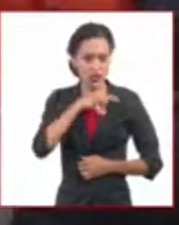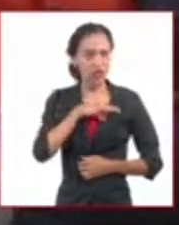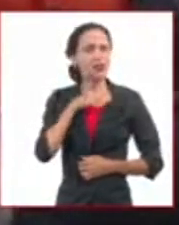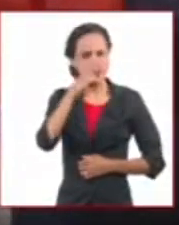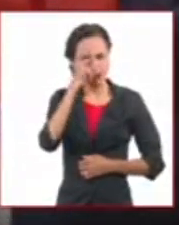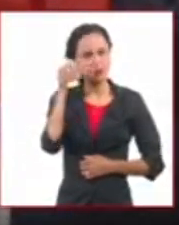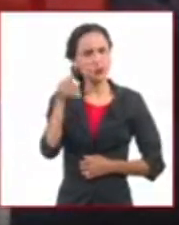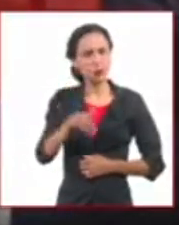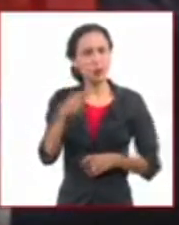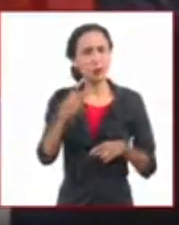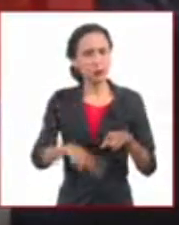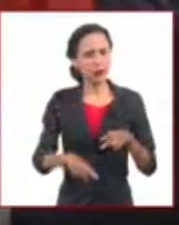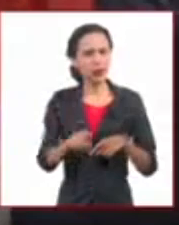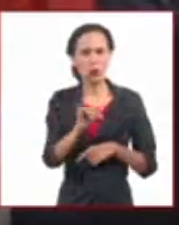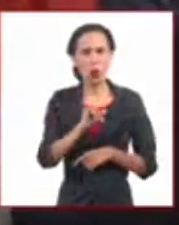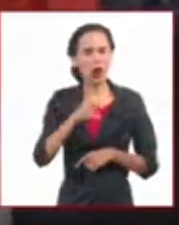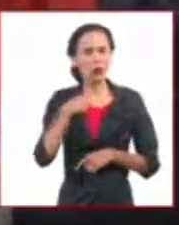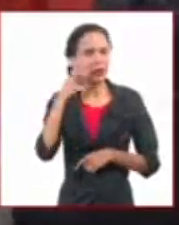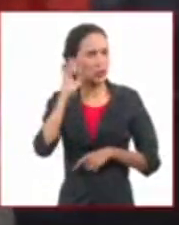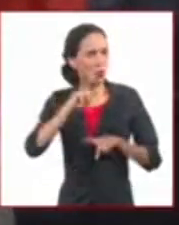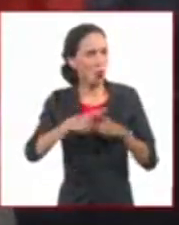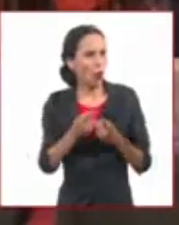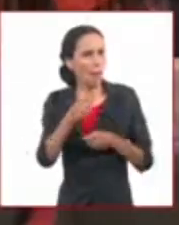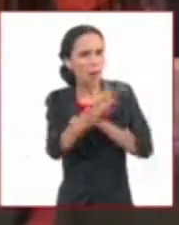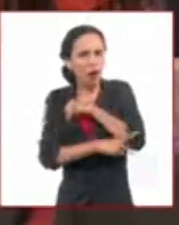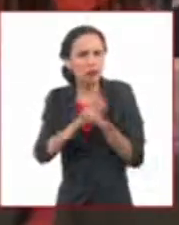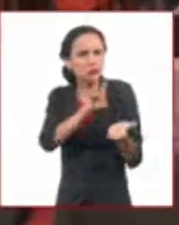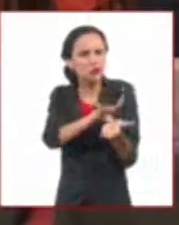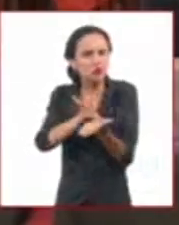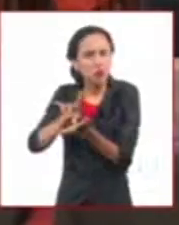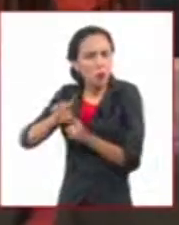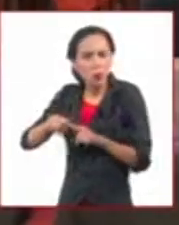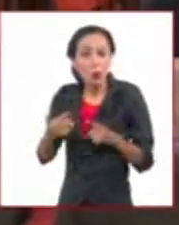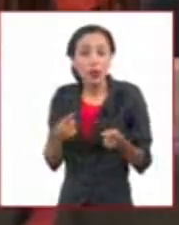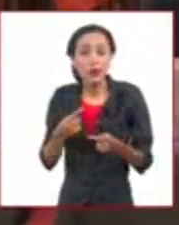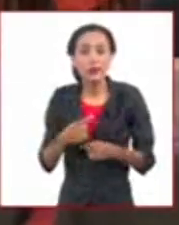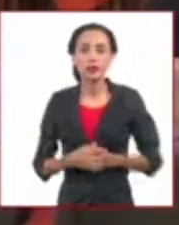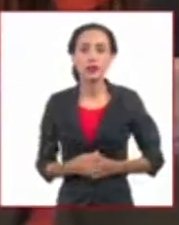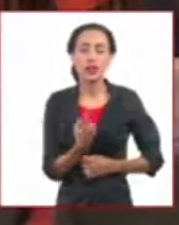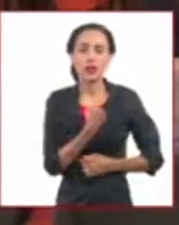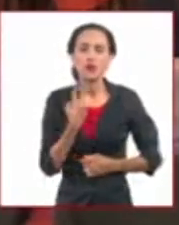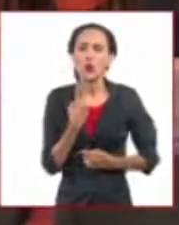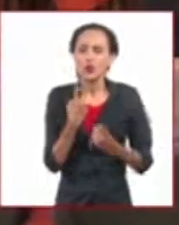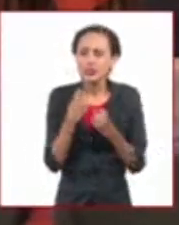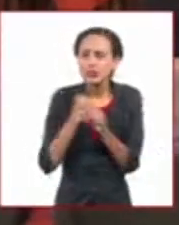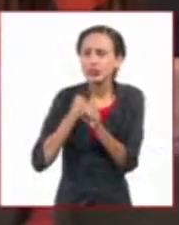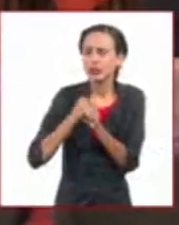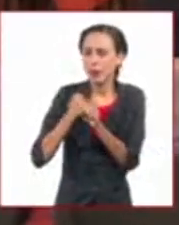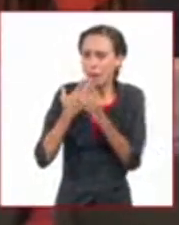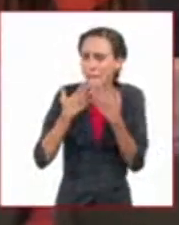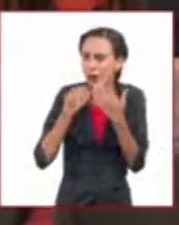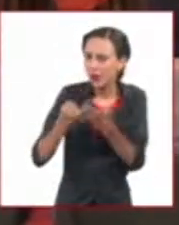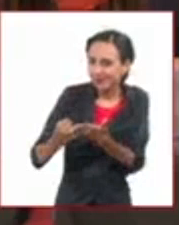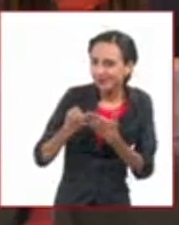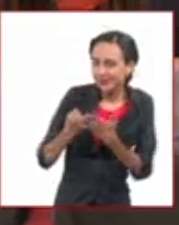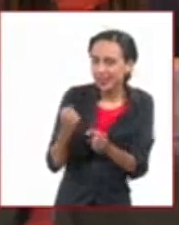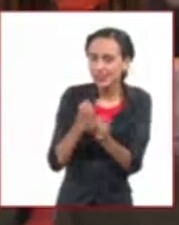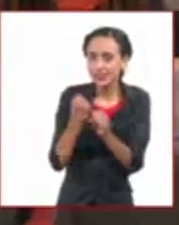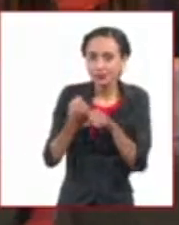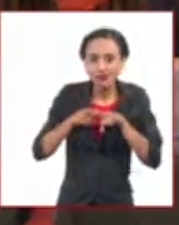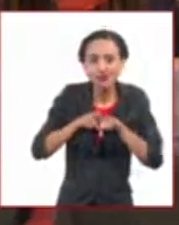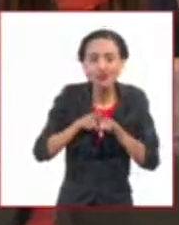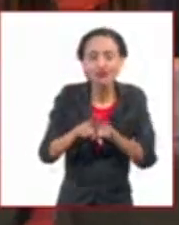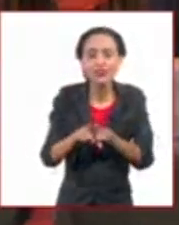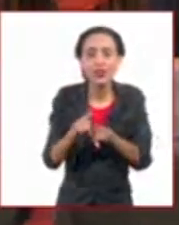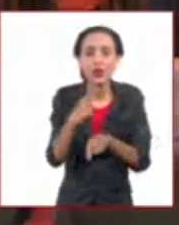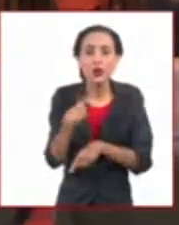crítica a las exclusiones necesitamos trabajar con mayor solidaridad necesitamos trabajar juntos y que no